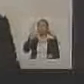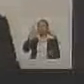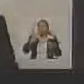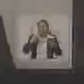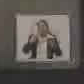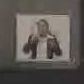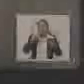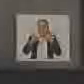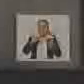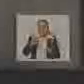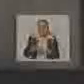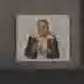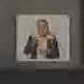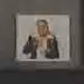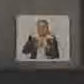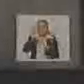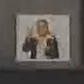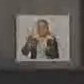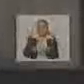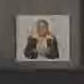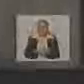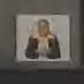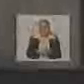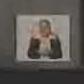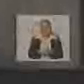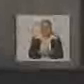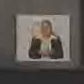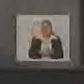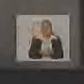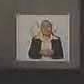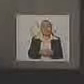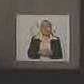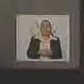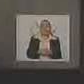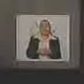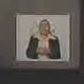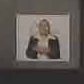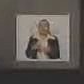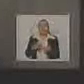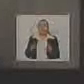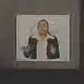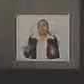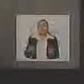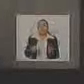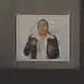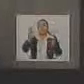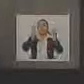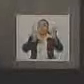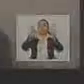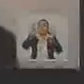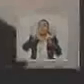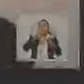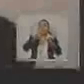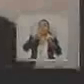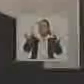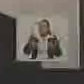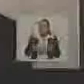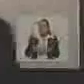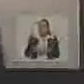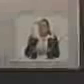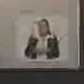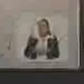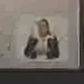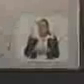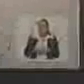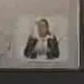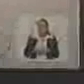gracias. Gracias. Le damos la palabra al candidato del Partido Movimiento Ciudadano. Adelante.